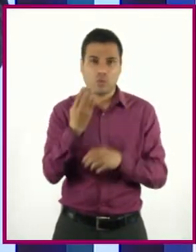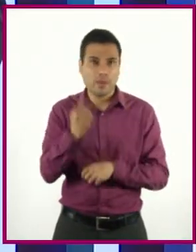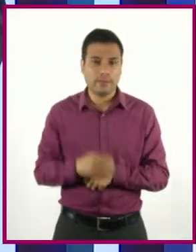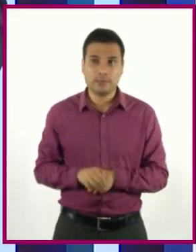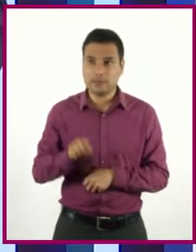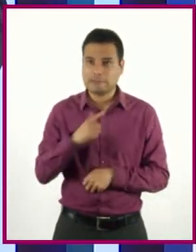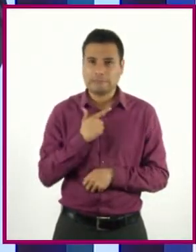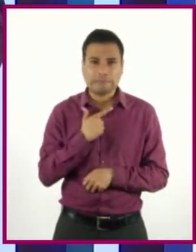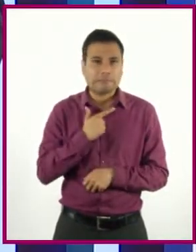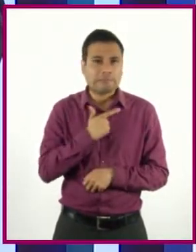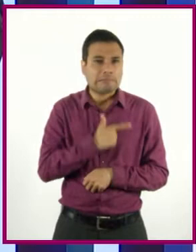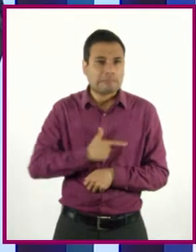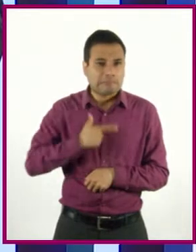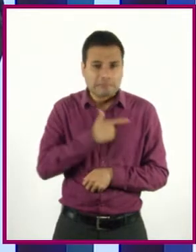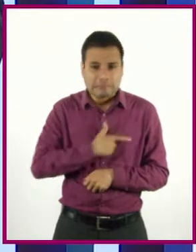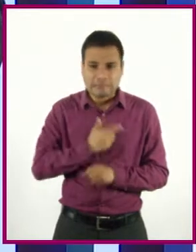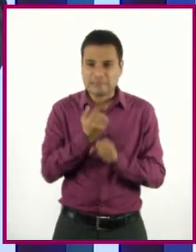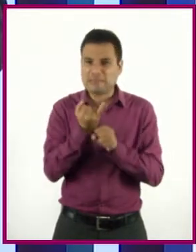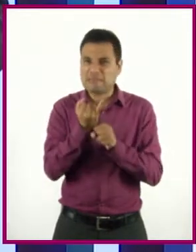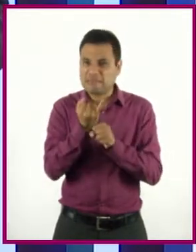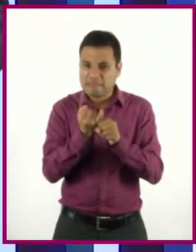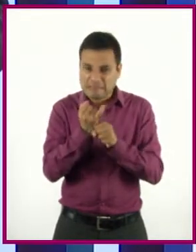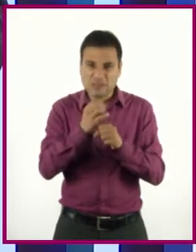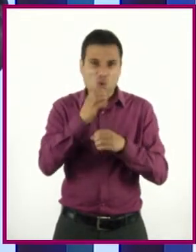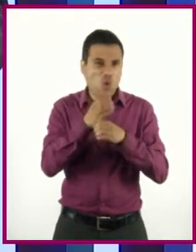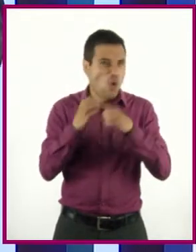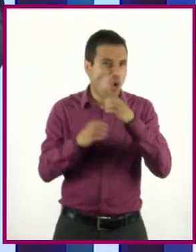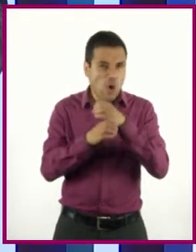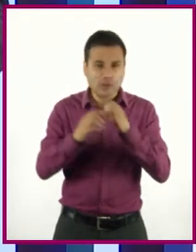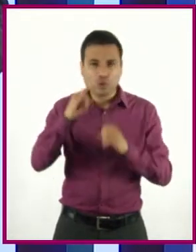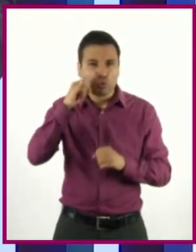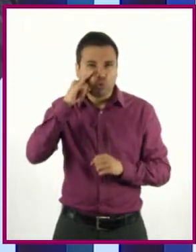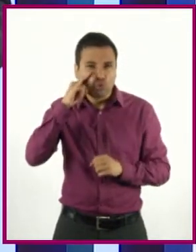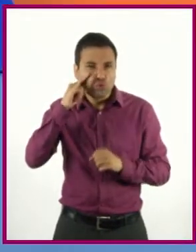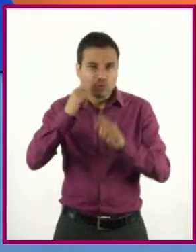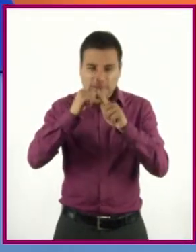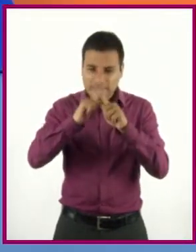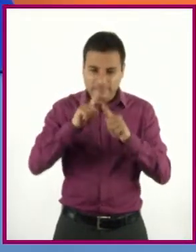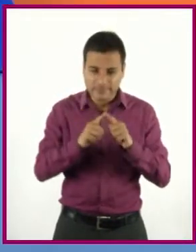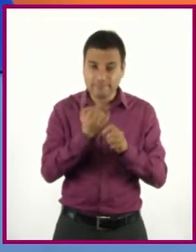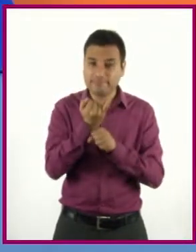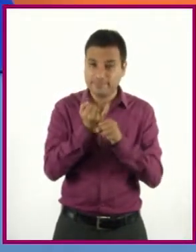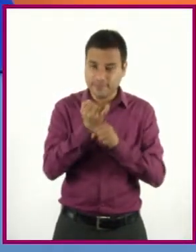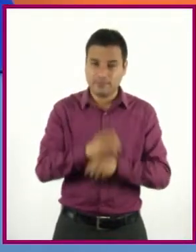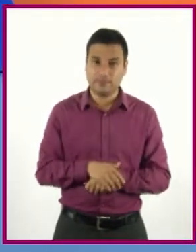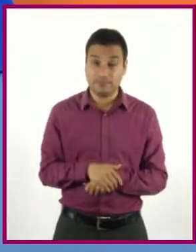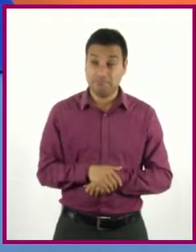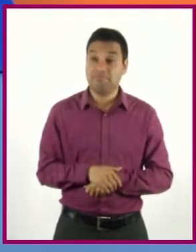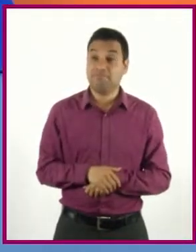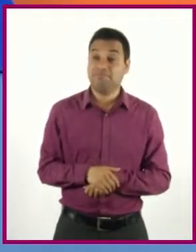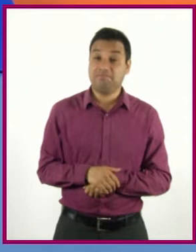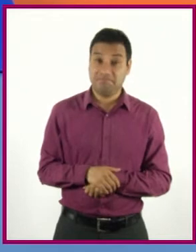curiosidad por entender los fenómenos a pequeña escala y la naturaleza en general. ¡Qué gran pasión debió sentir por